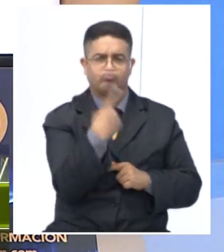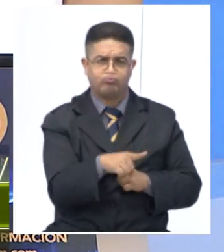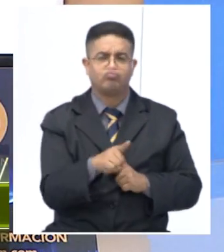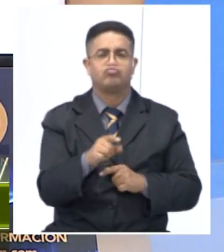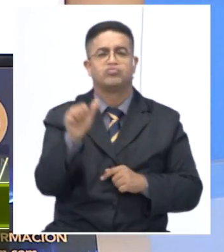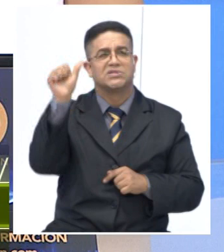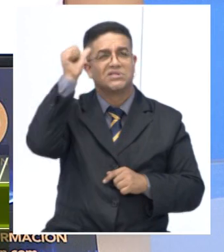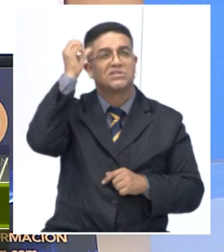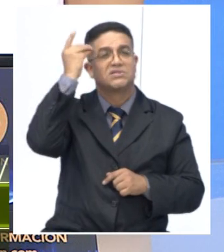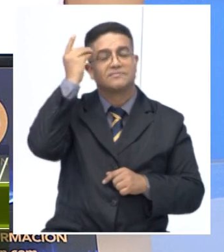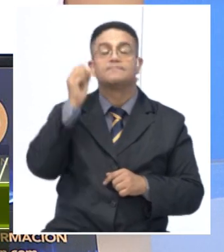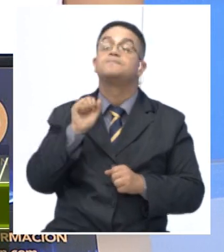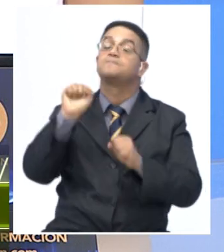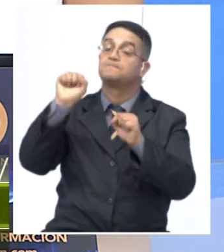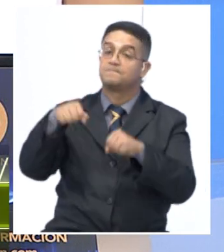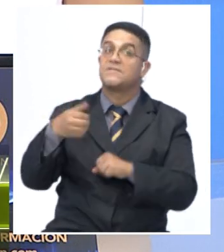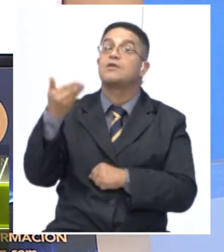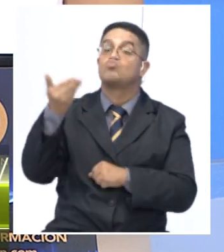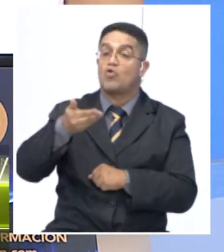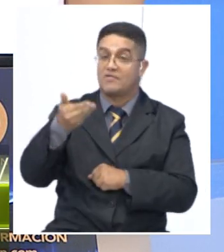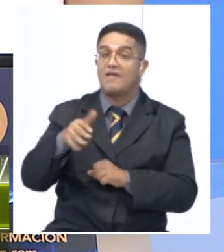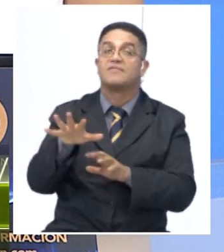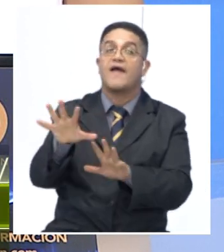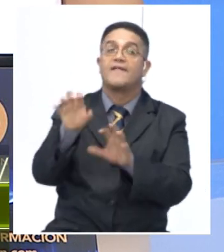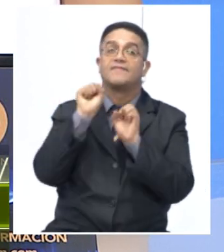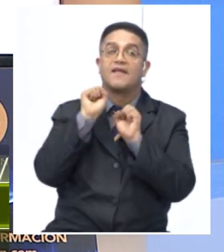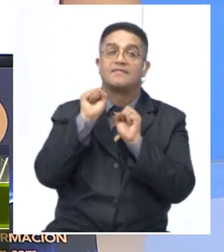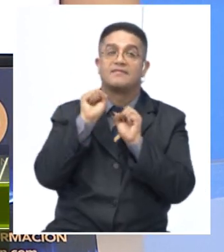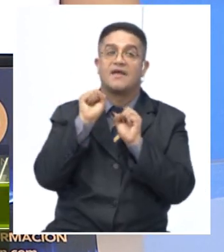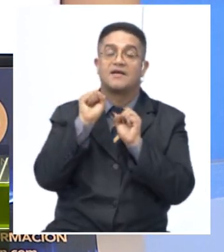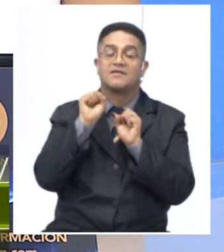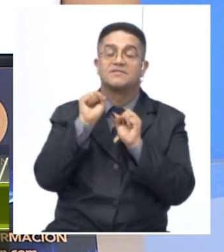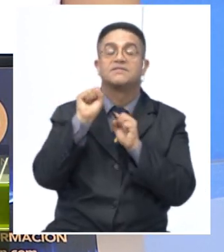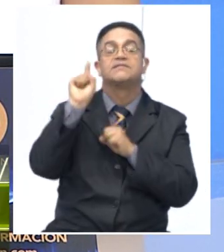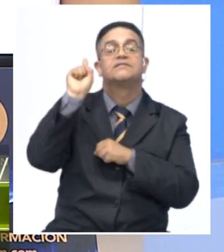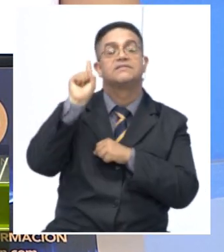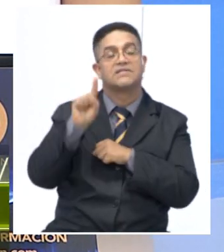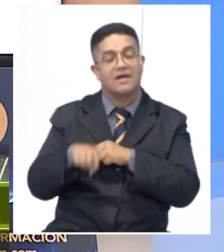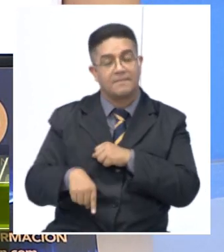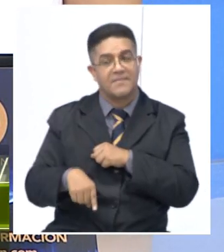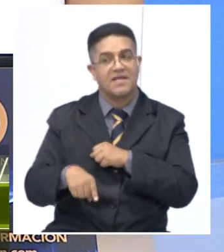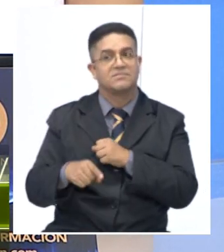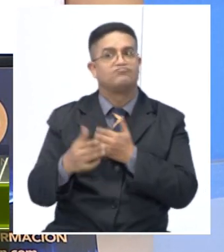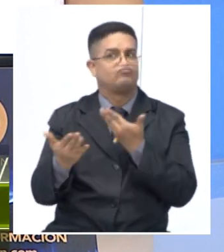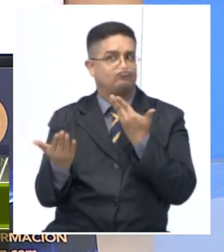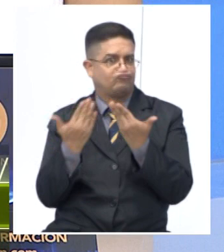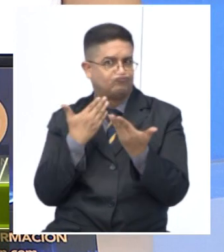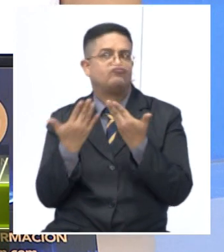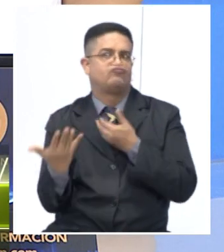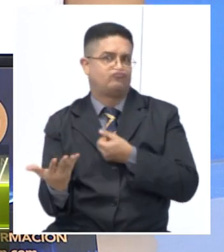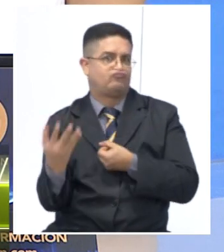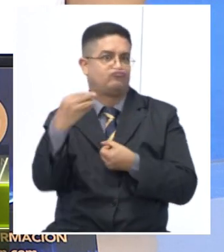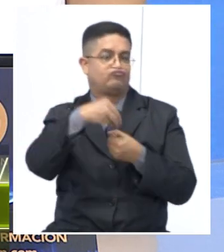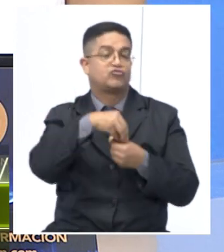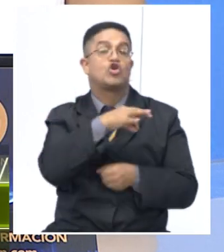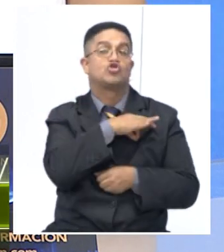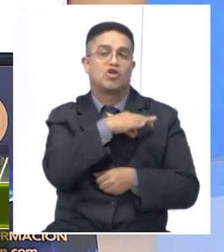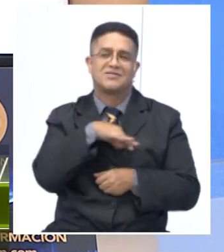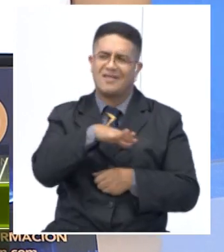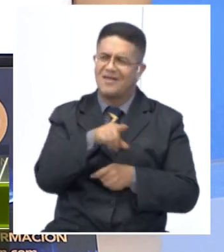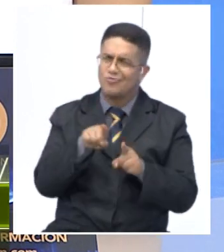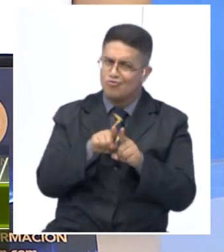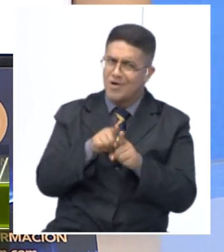campañas de educación y poder entender todo lo que conlleva y también tratarlos e incorporarlos a la sociedad. Bien nos decías al